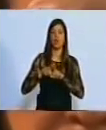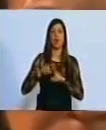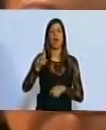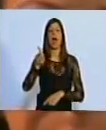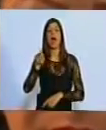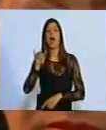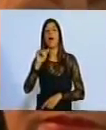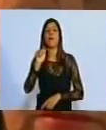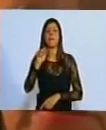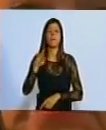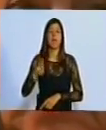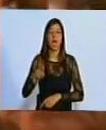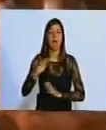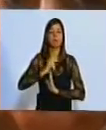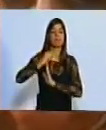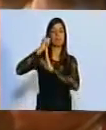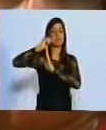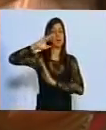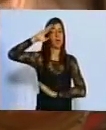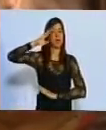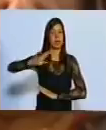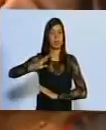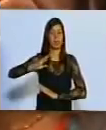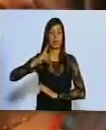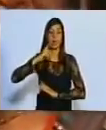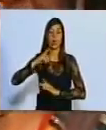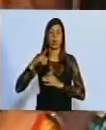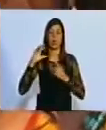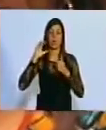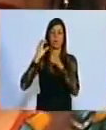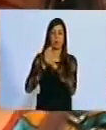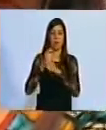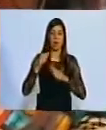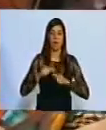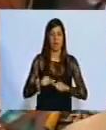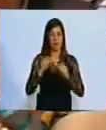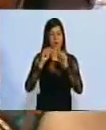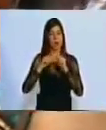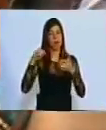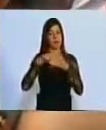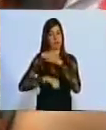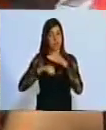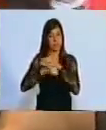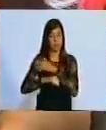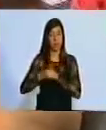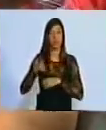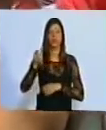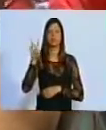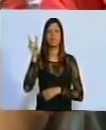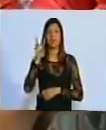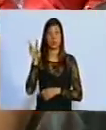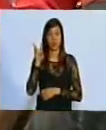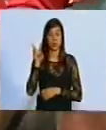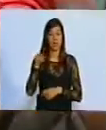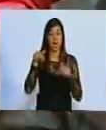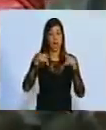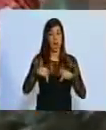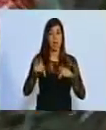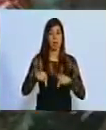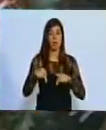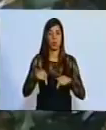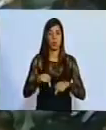este proceso de consolidación de nuestra patria y de esta lucha. Y desde aquí, el día de